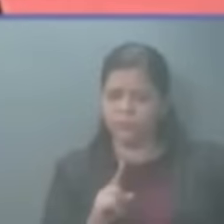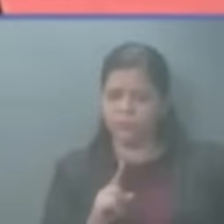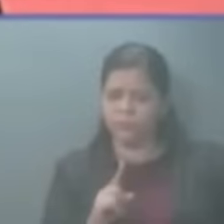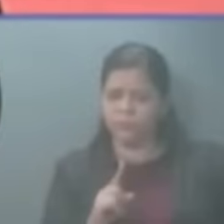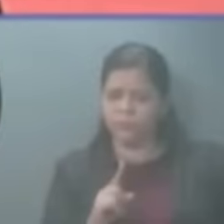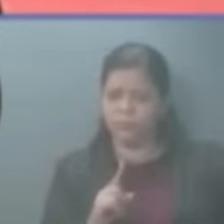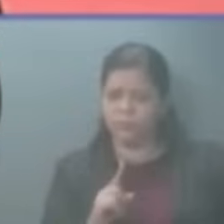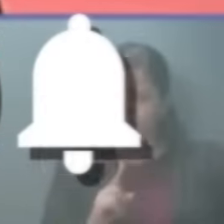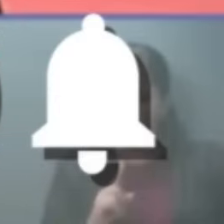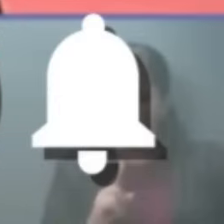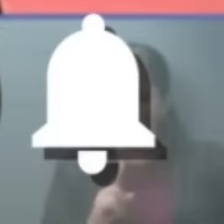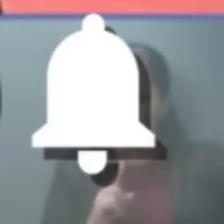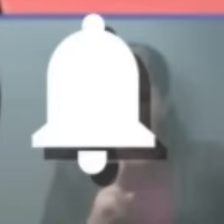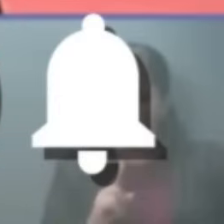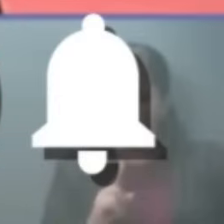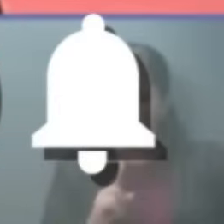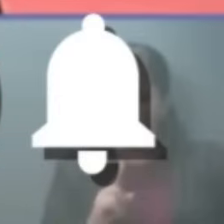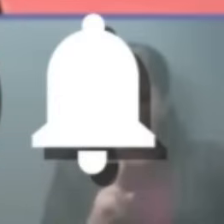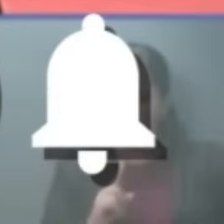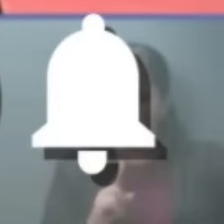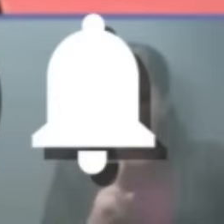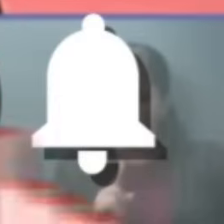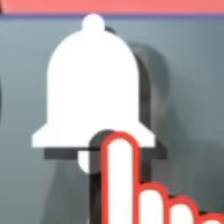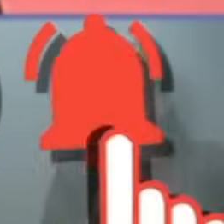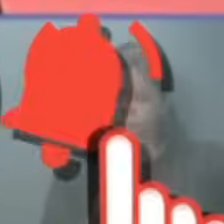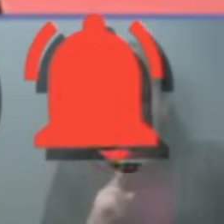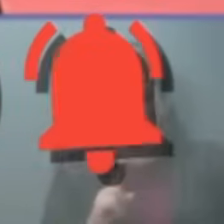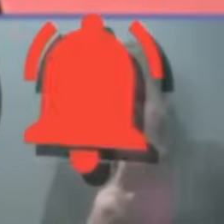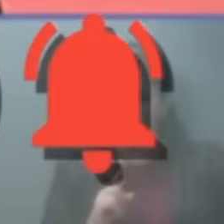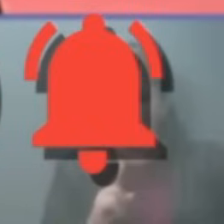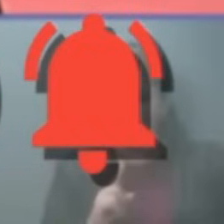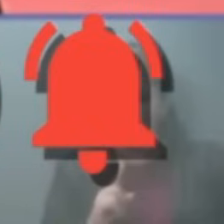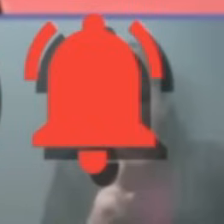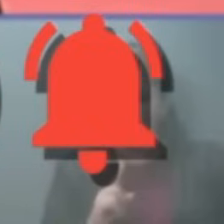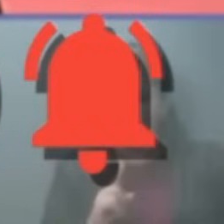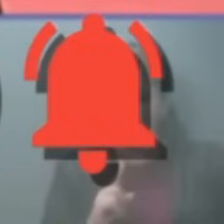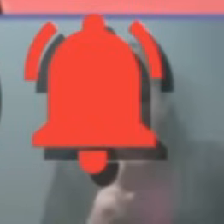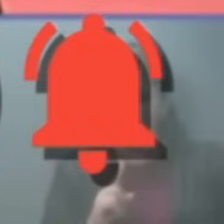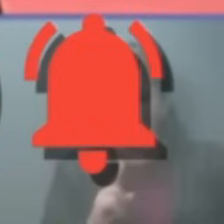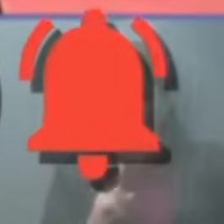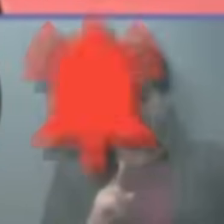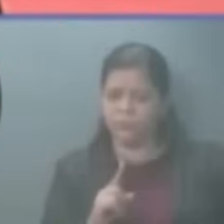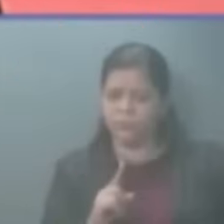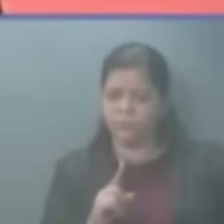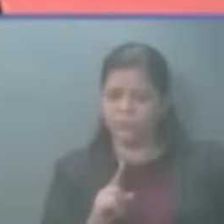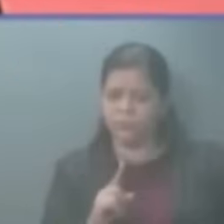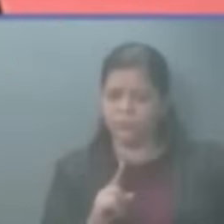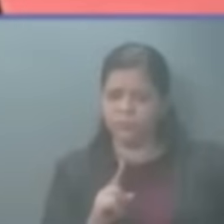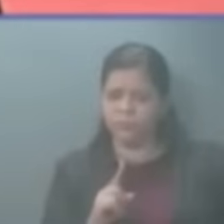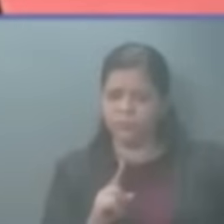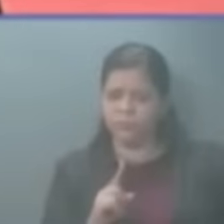él el ministro ha sido tan claro y le está diciendo que es el jefe de